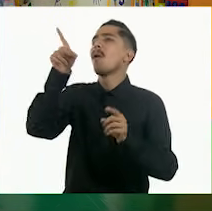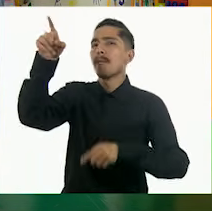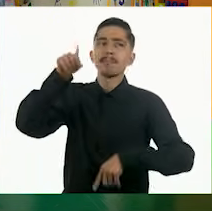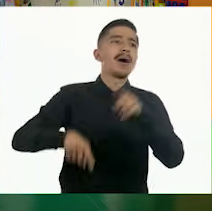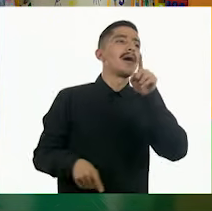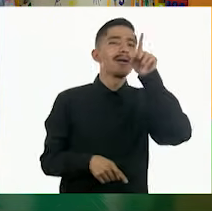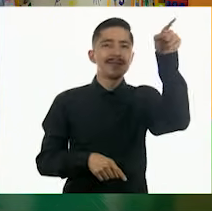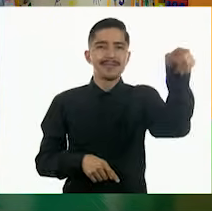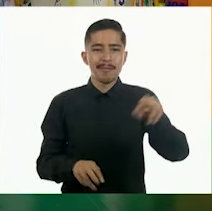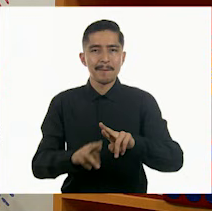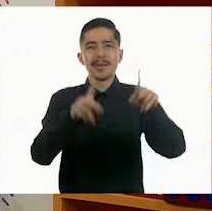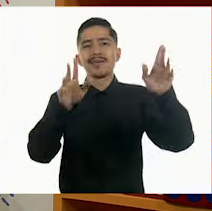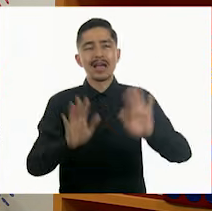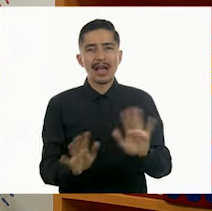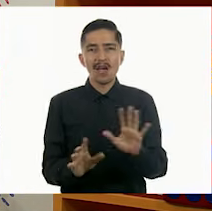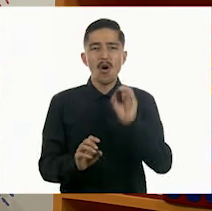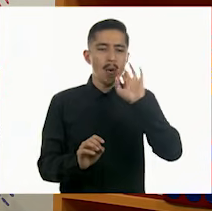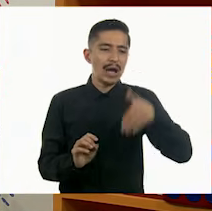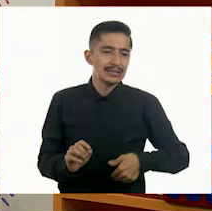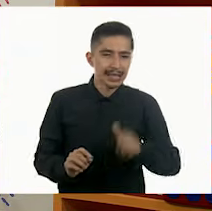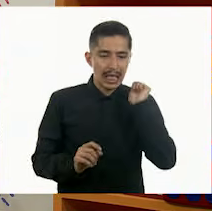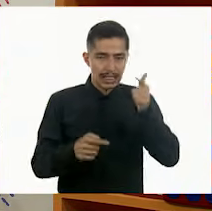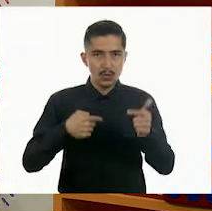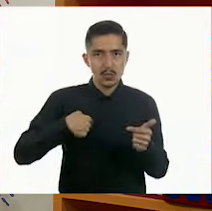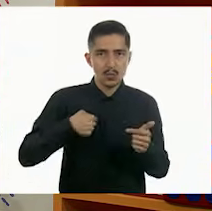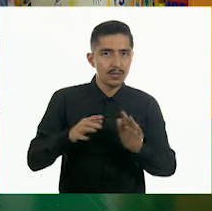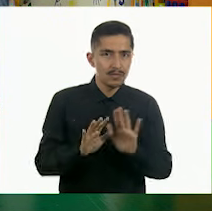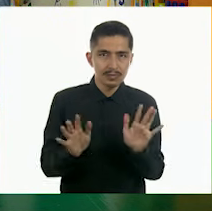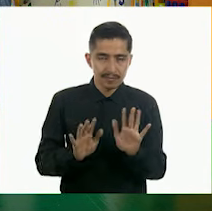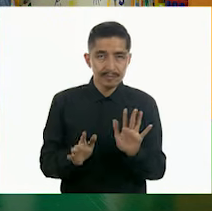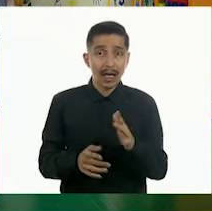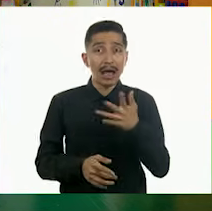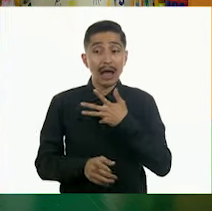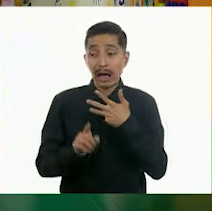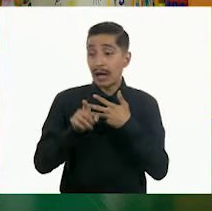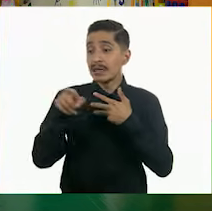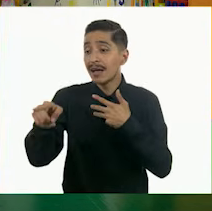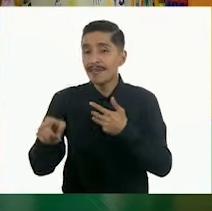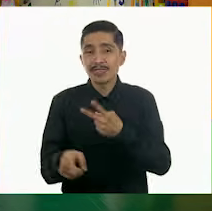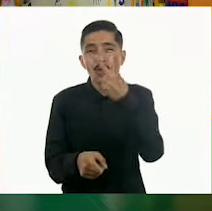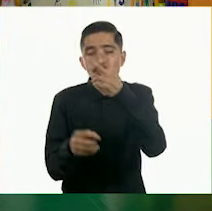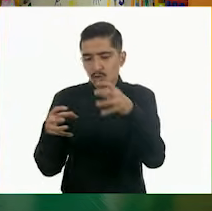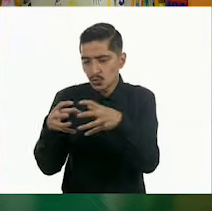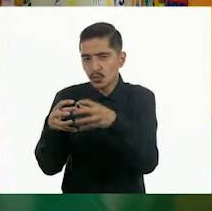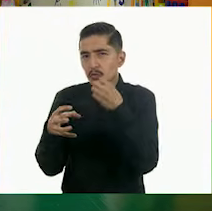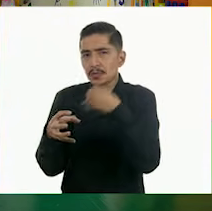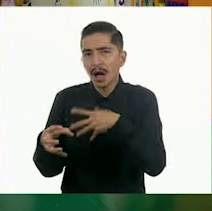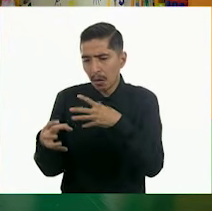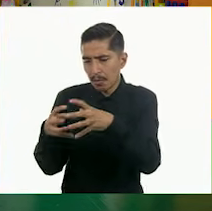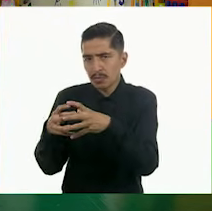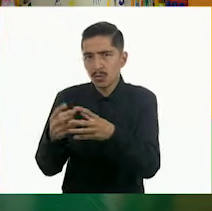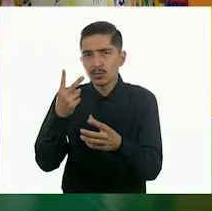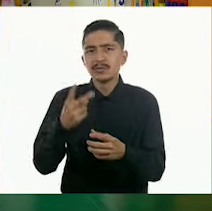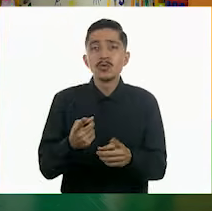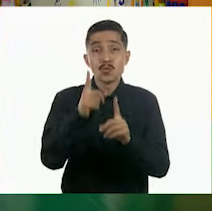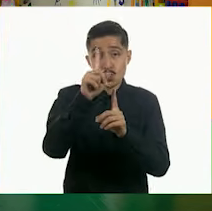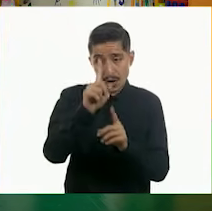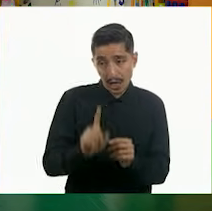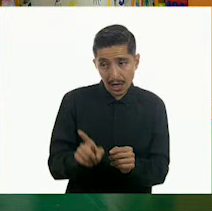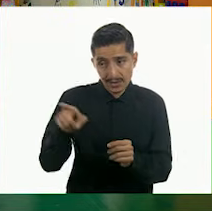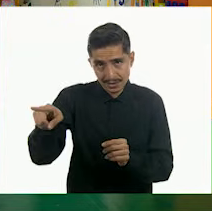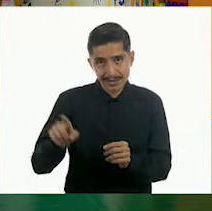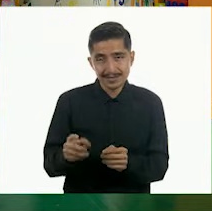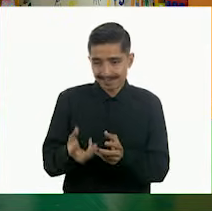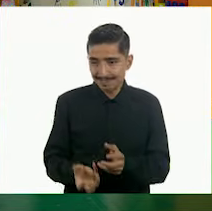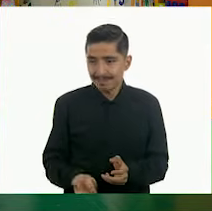vayamos a lastimar nosotros, ¿no? Por supuesto, es cierto. Allá atrás tenemos dos pelotitas. Vamos por ellas, Oscar. Vamos por ellas. Yo te paso una, allá va.